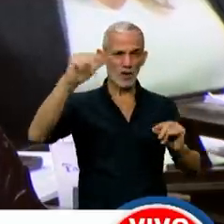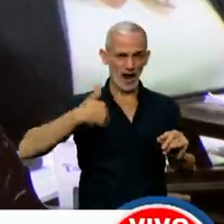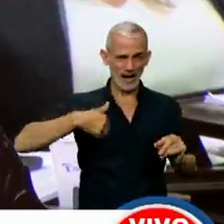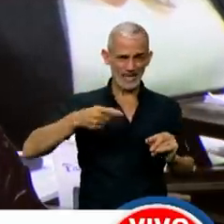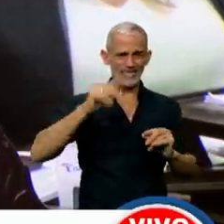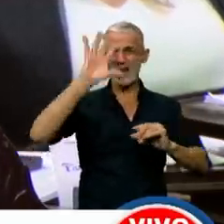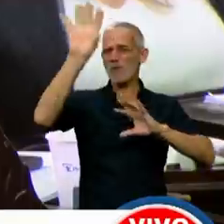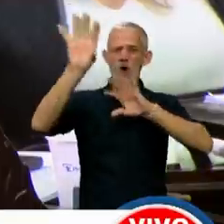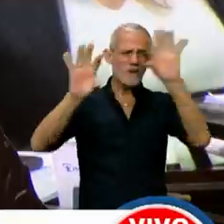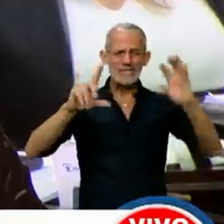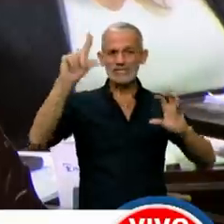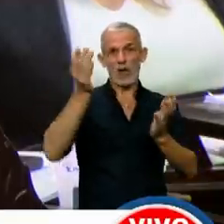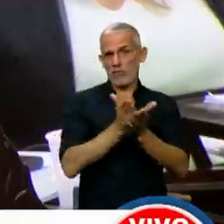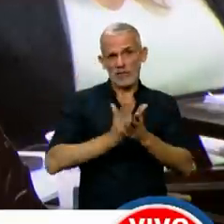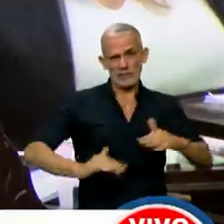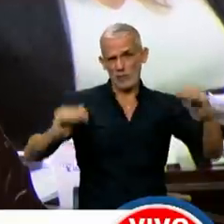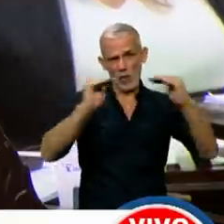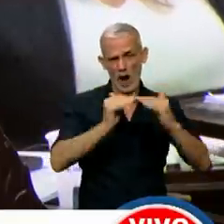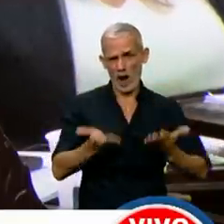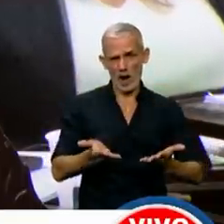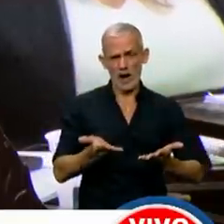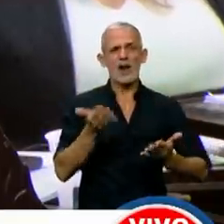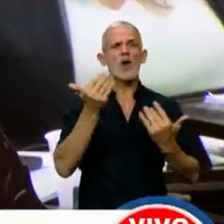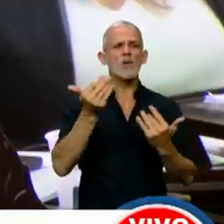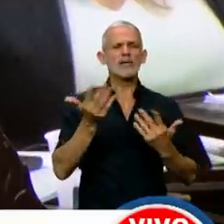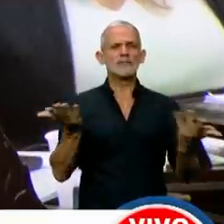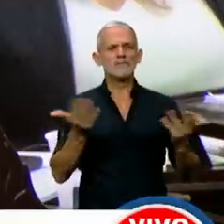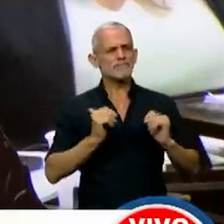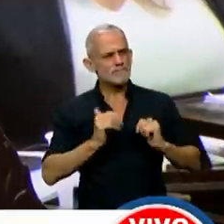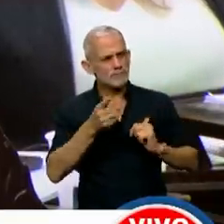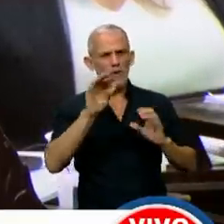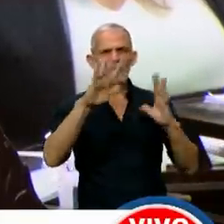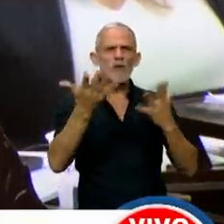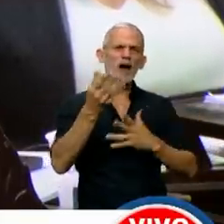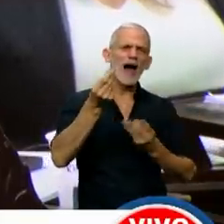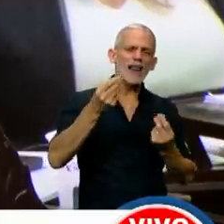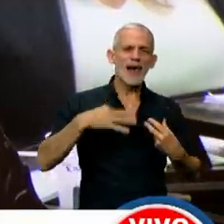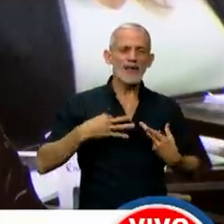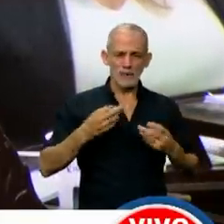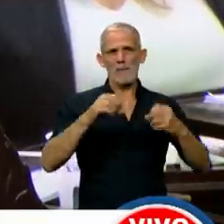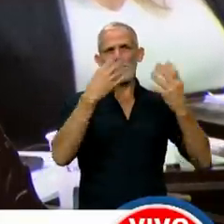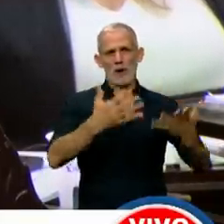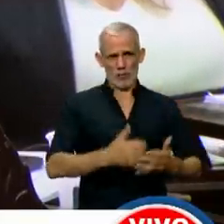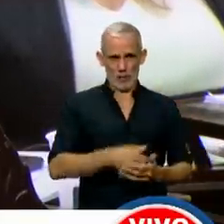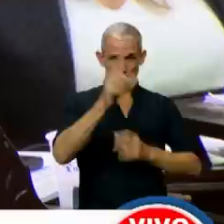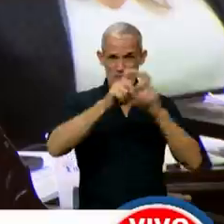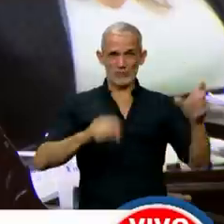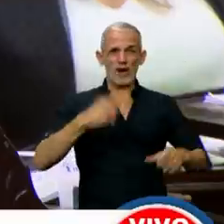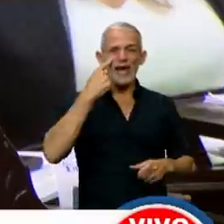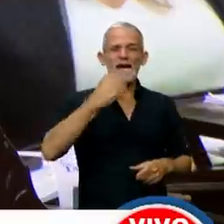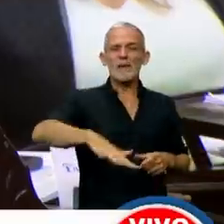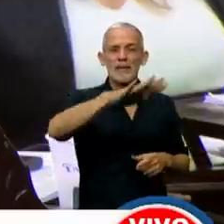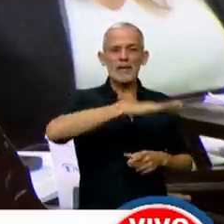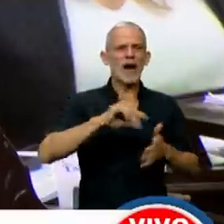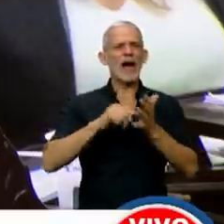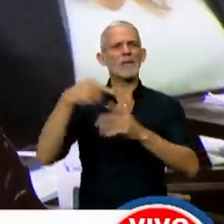tenemos los mismos derechos de poder mejorar nuestra condición de vida para aquellos que habitan en